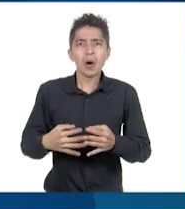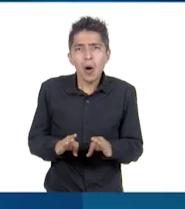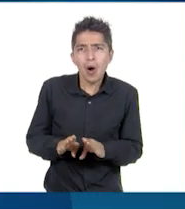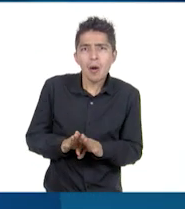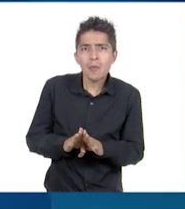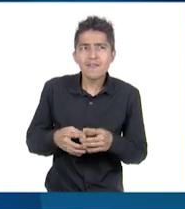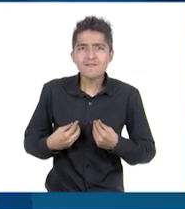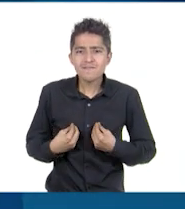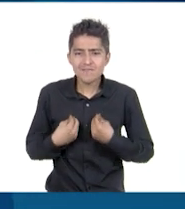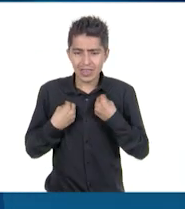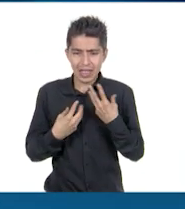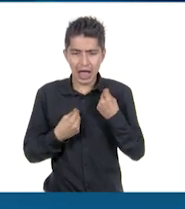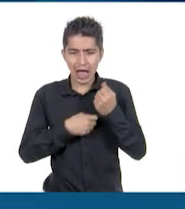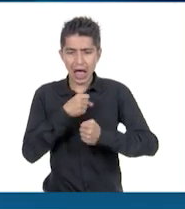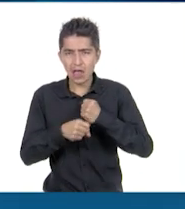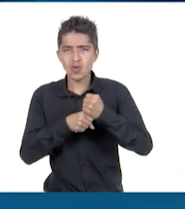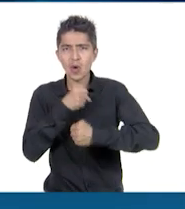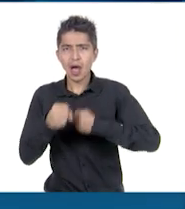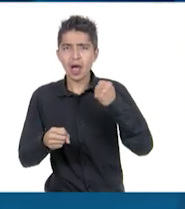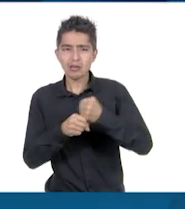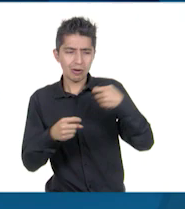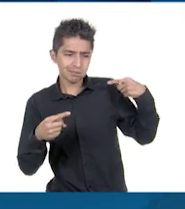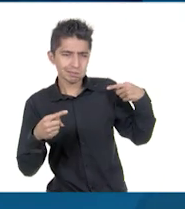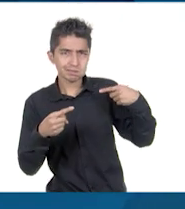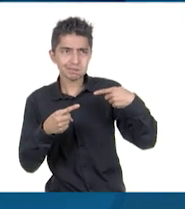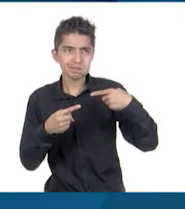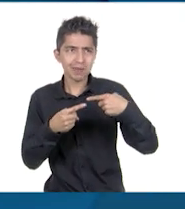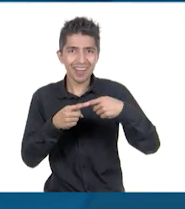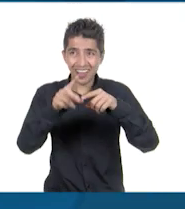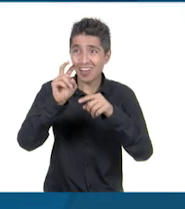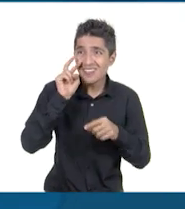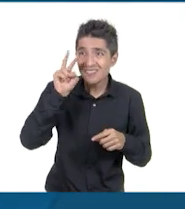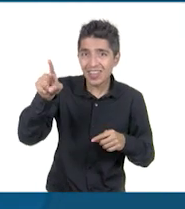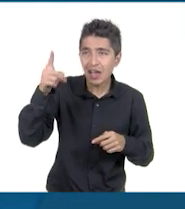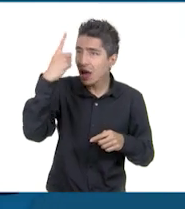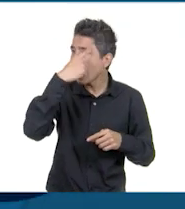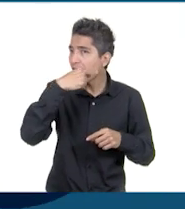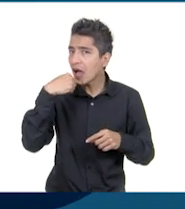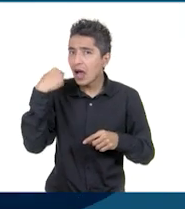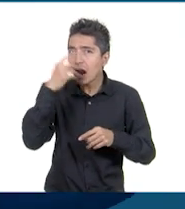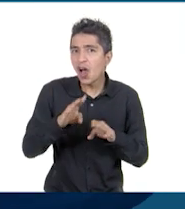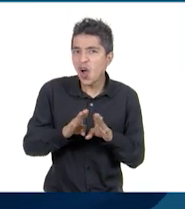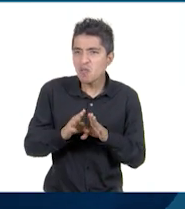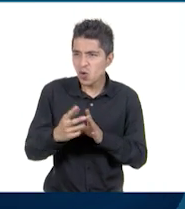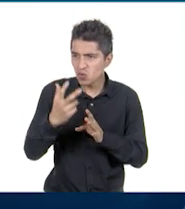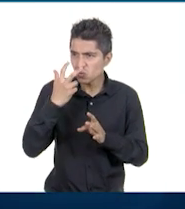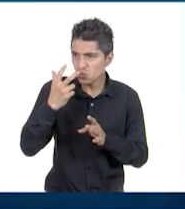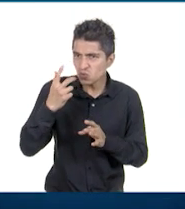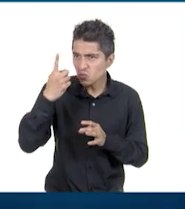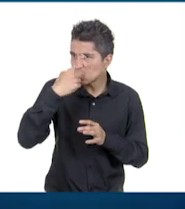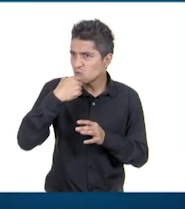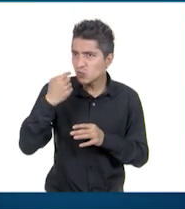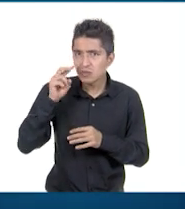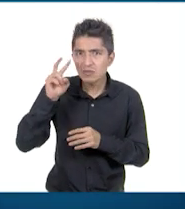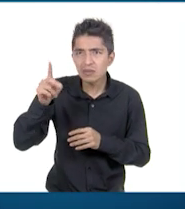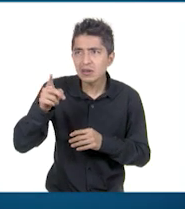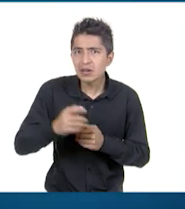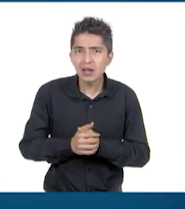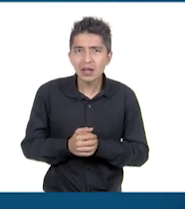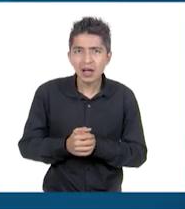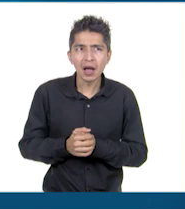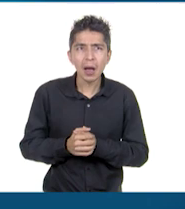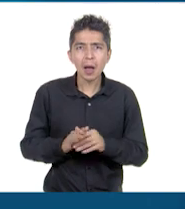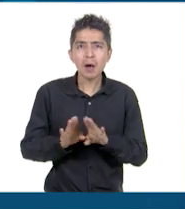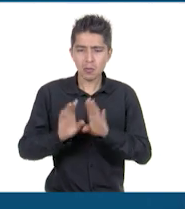vivir durante todos estos años. Mire, maestra, ¿lo ves, Ton? Sí. Sí, ahí muy anda. Interesante. Ahí se ve